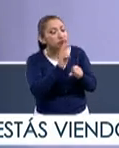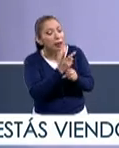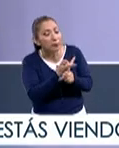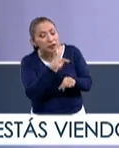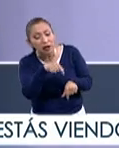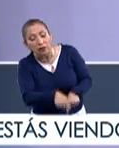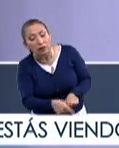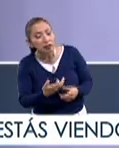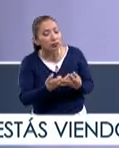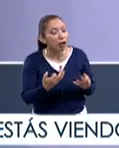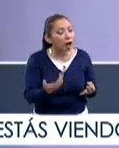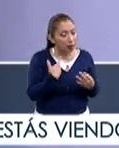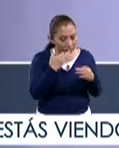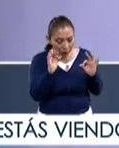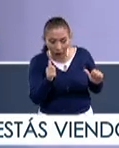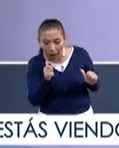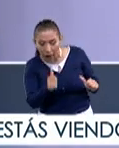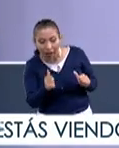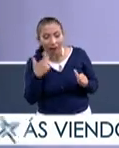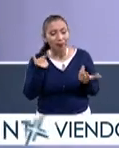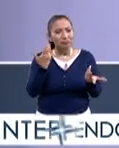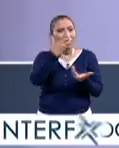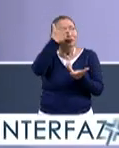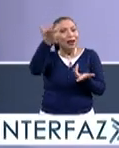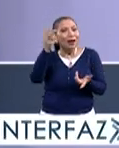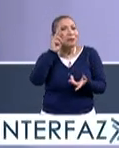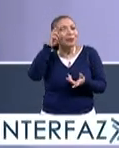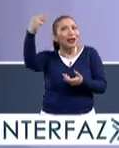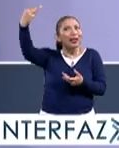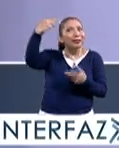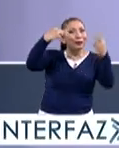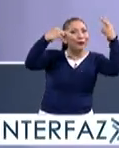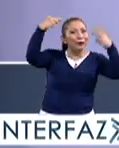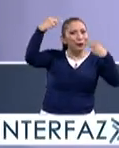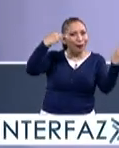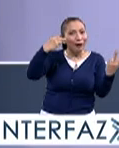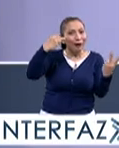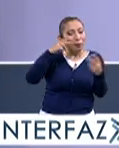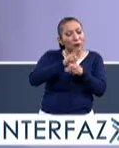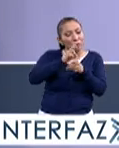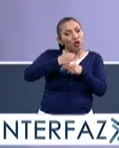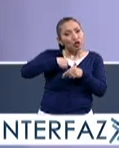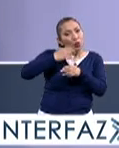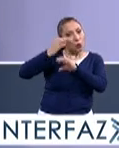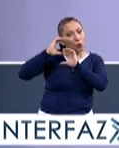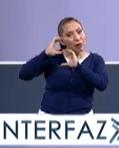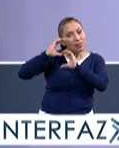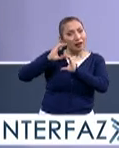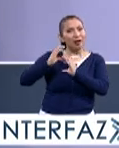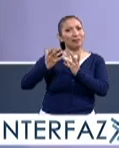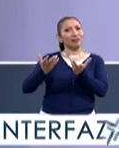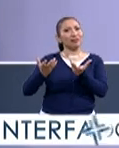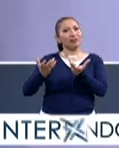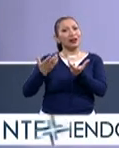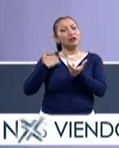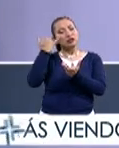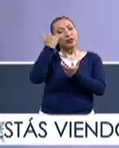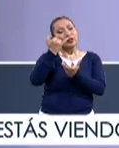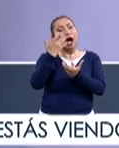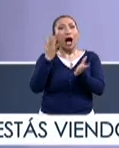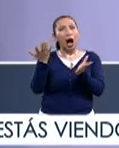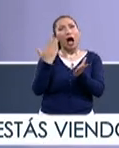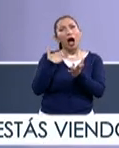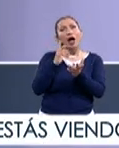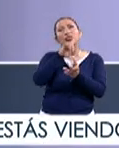nos pasa aquí en la tierra, y entonces de alguna manera están velando por nosotros, y le iremos a hacer